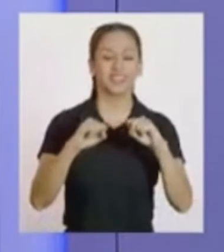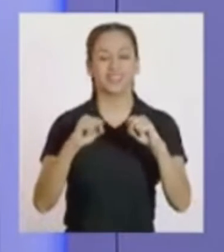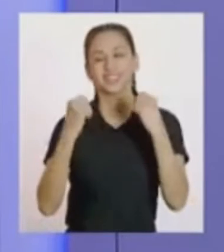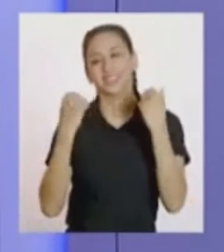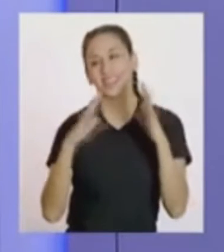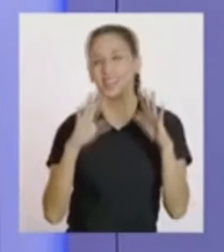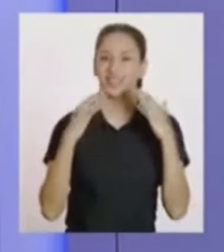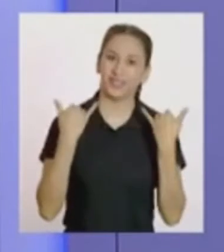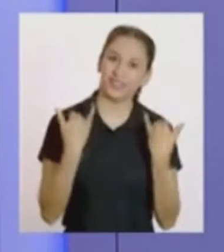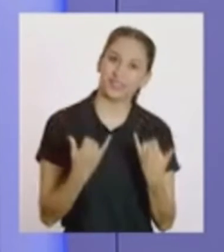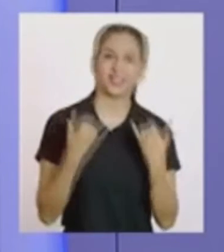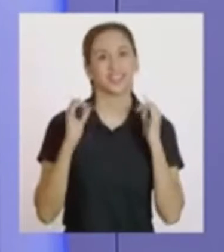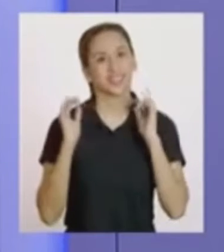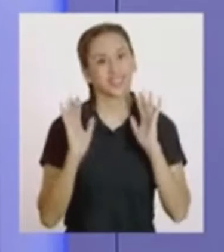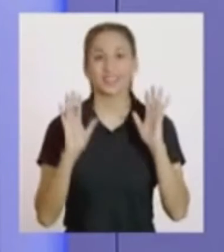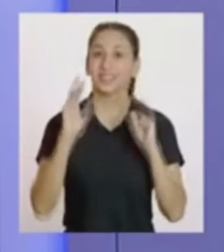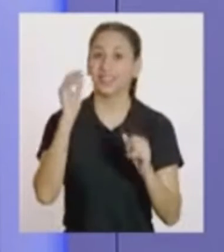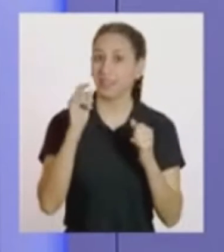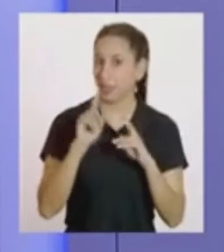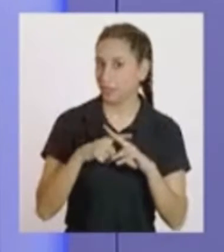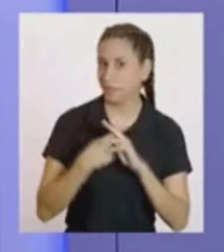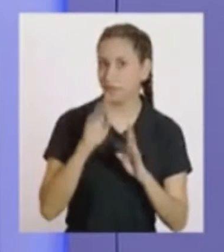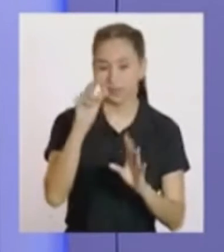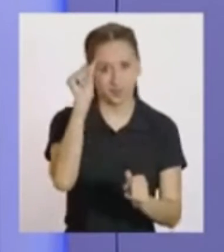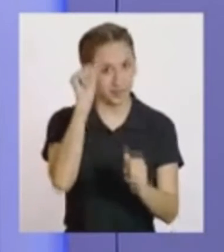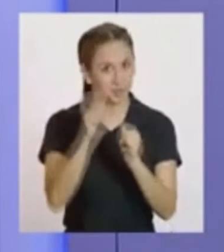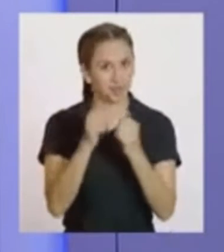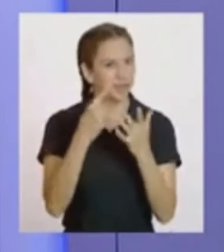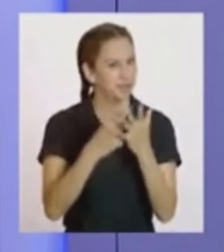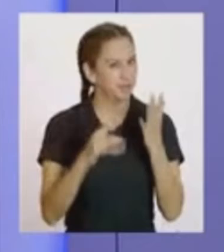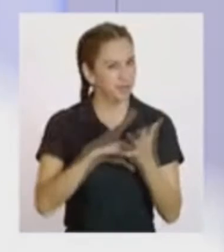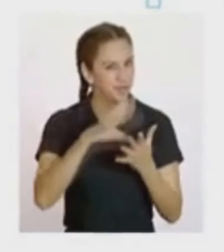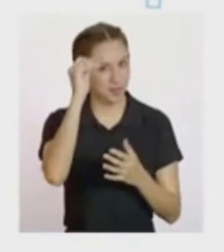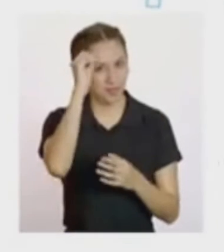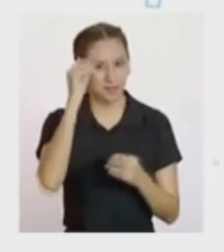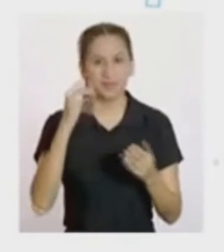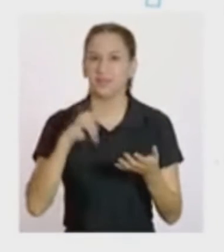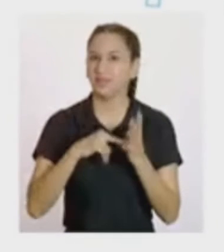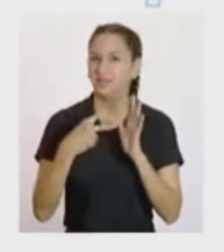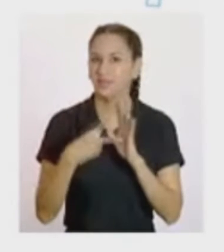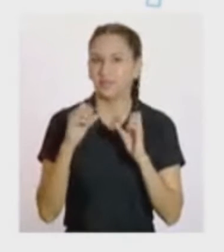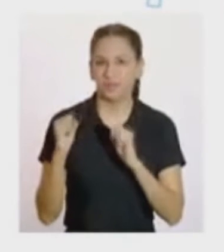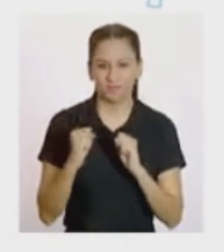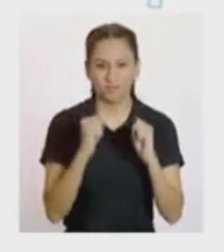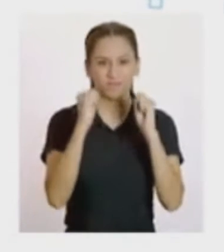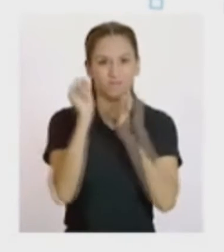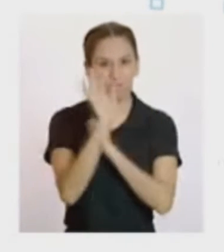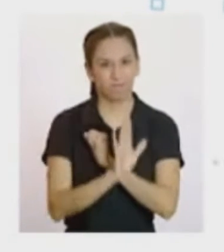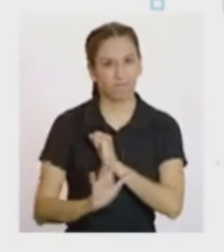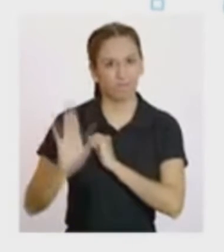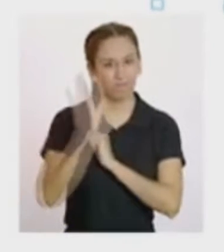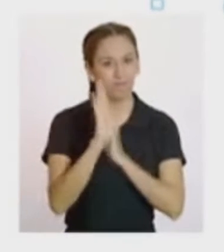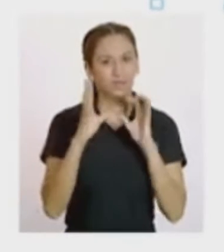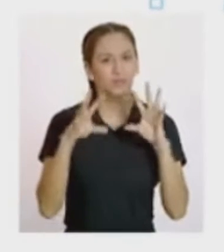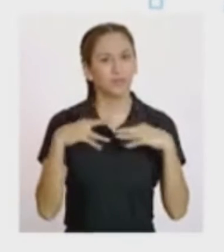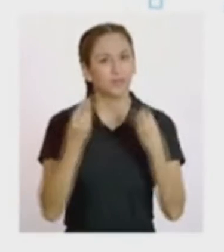¡Ah! Ahora sí. Comencemos recordando un poco lo que hemos aprendido. ¿Qué es el sistema inmunológico y por